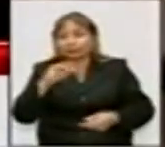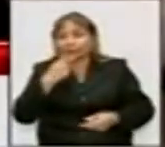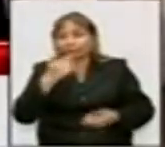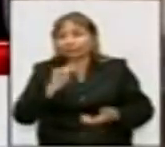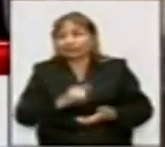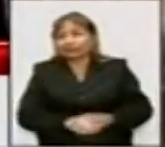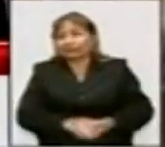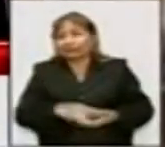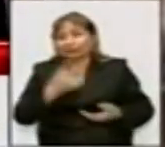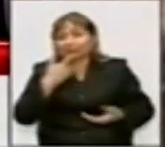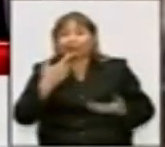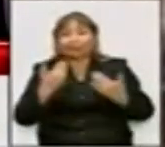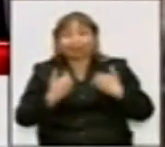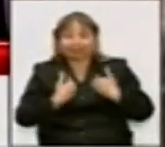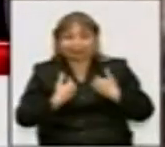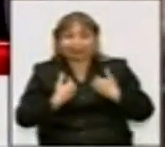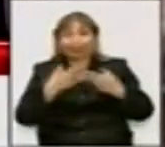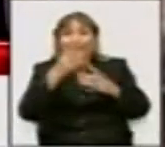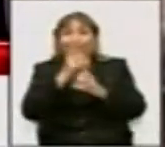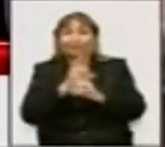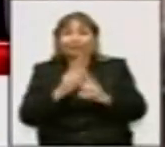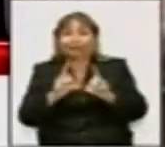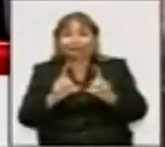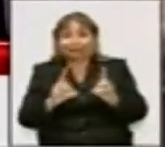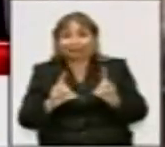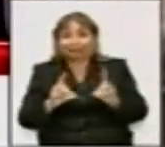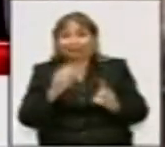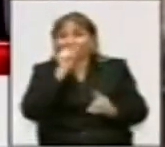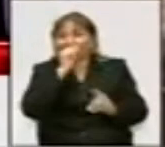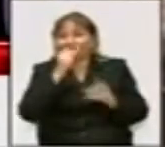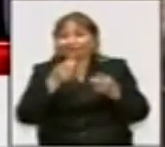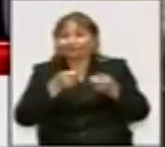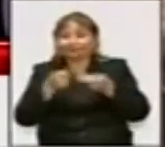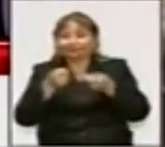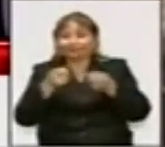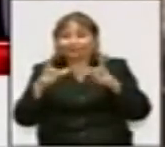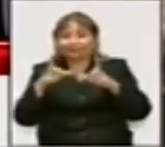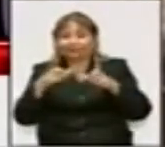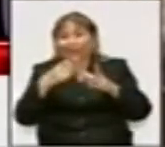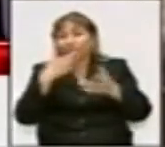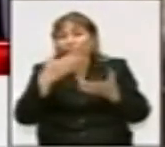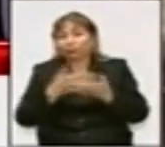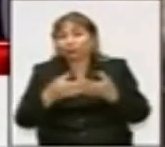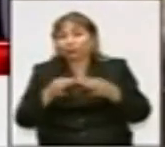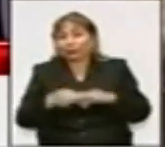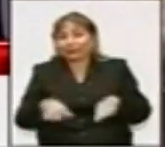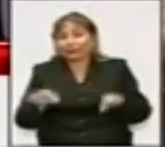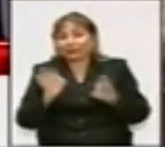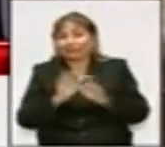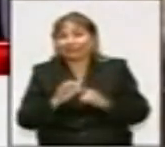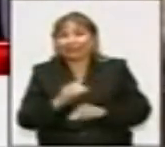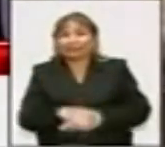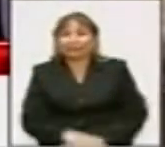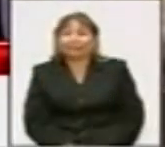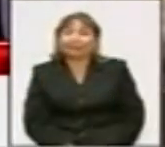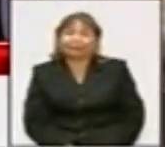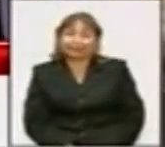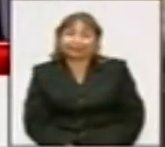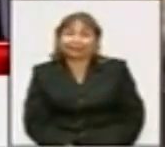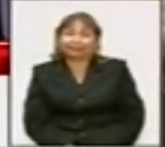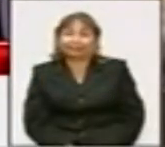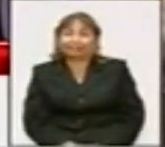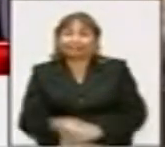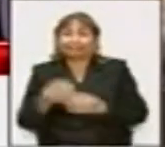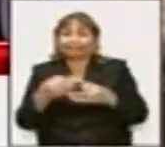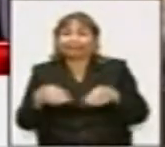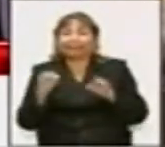entonces tenemos una democracia donde los medios de comunicación juegan un rol bastante importante no entonces lo importante también